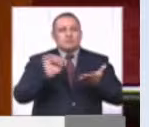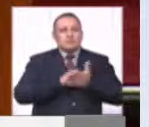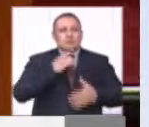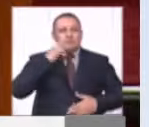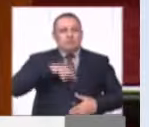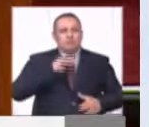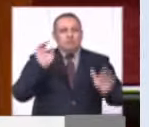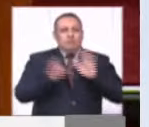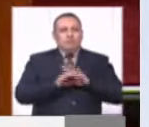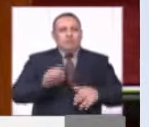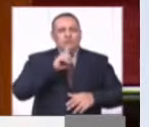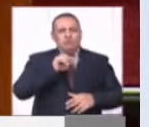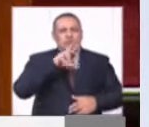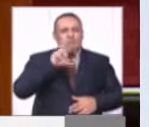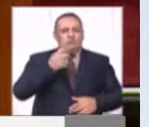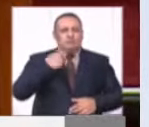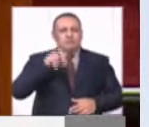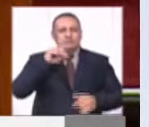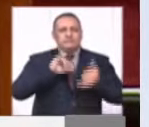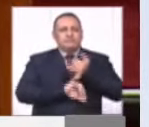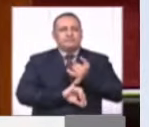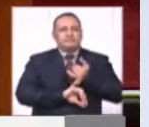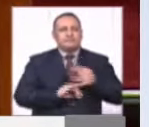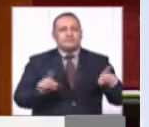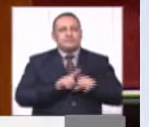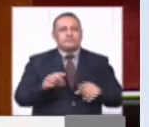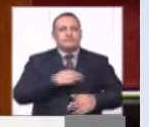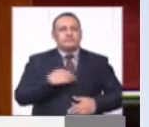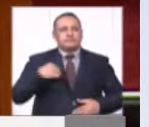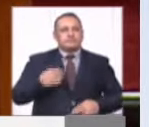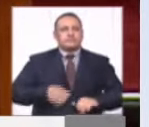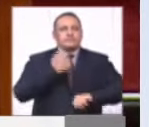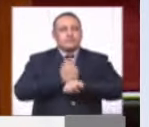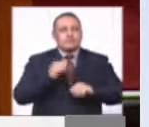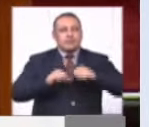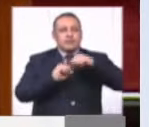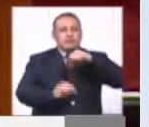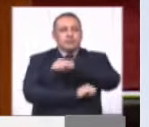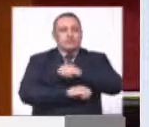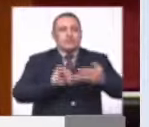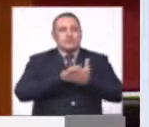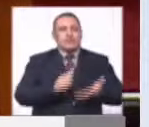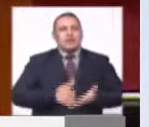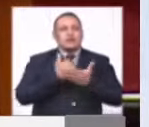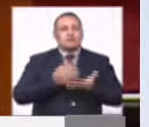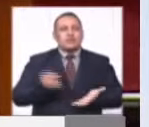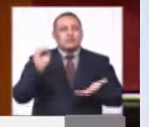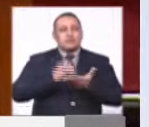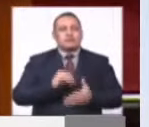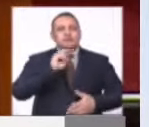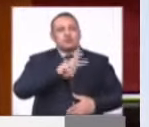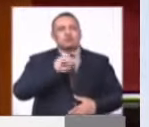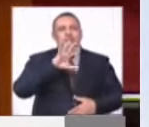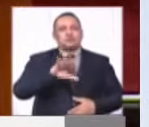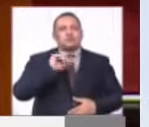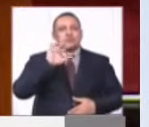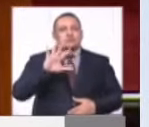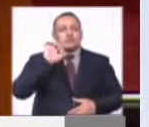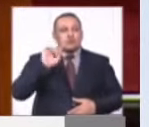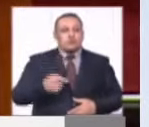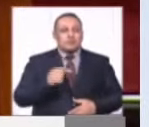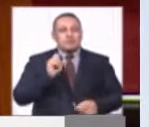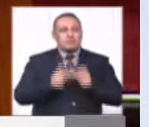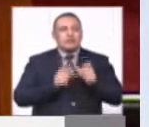como mínimo 130 millones de soles. Señor presidente, el Puente Carrasquillo beneficia a más de